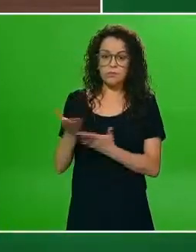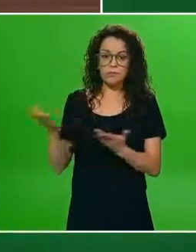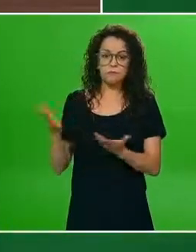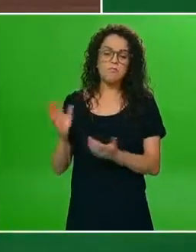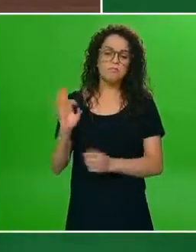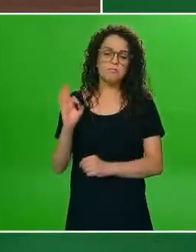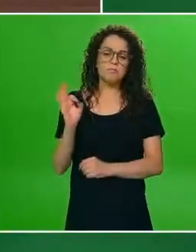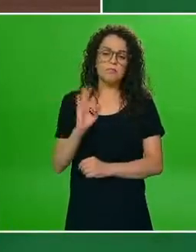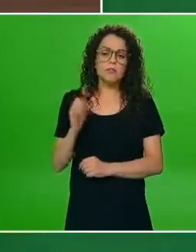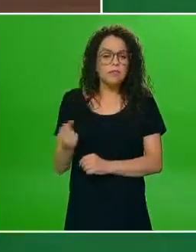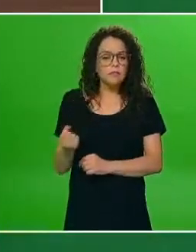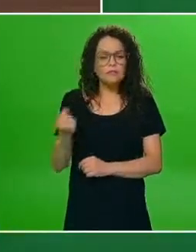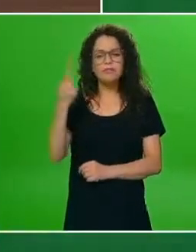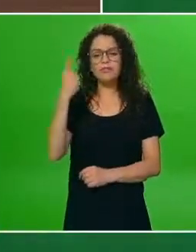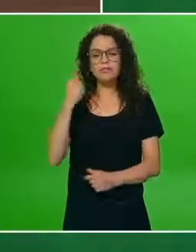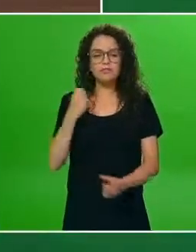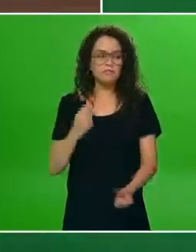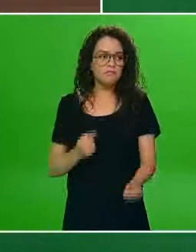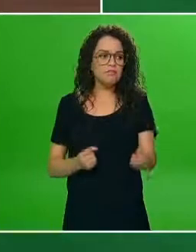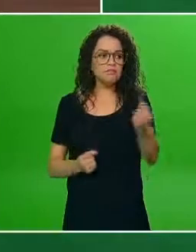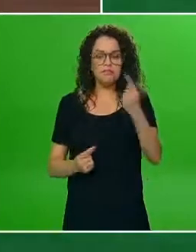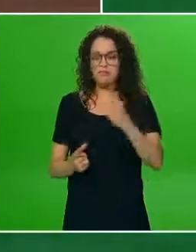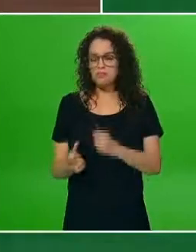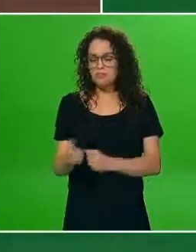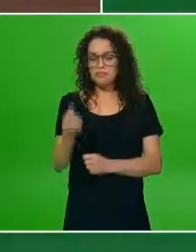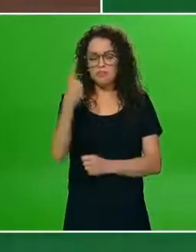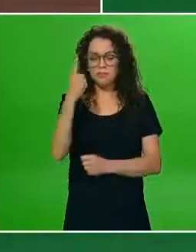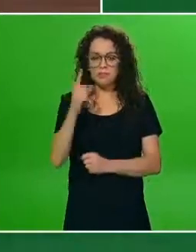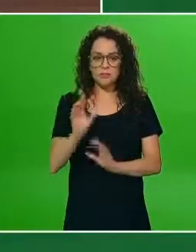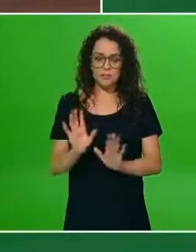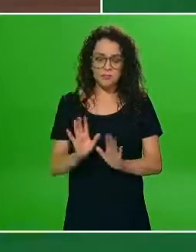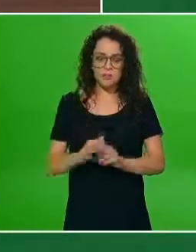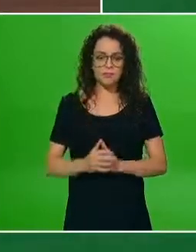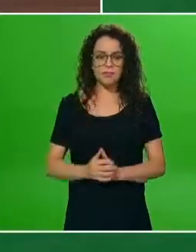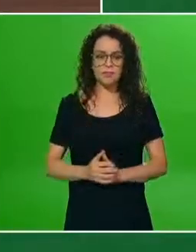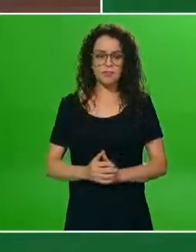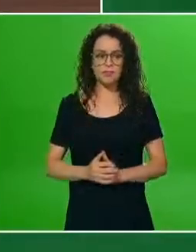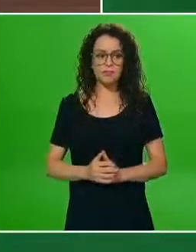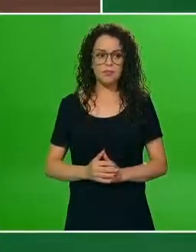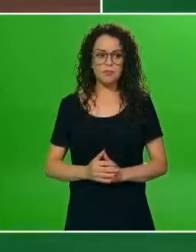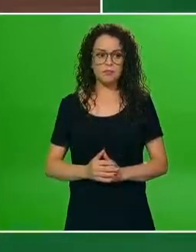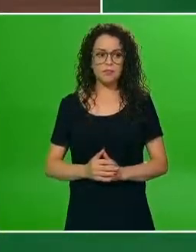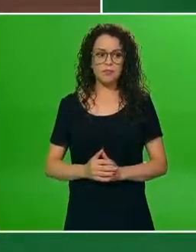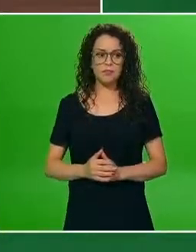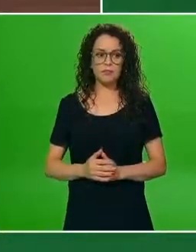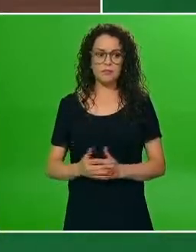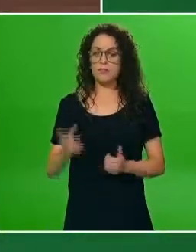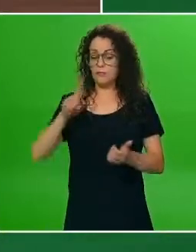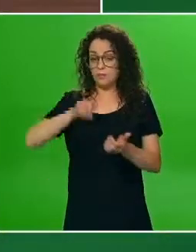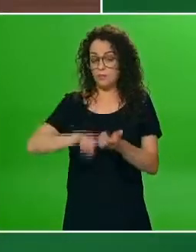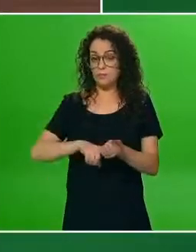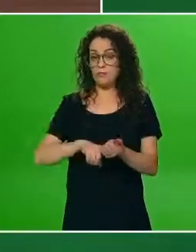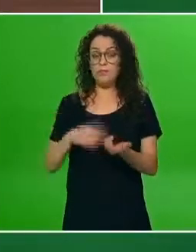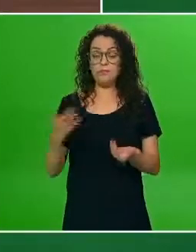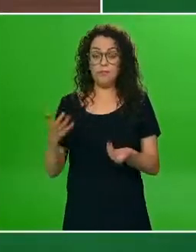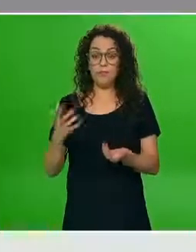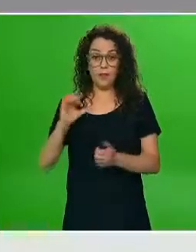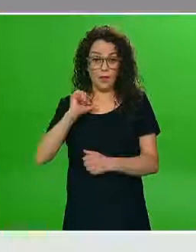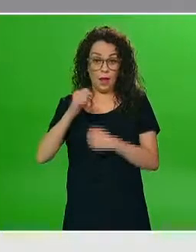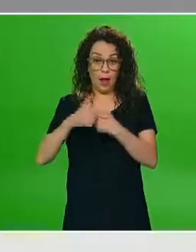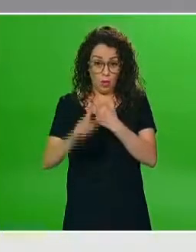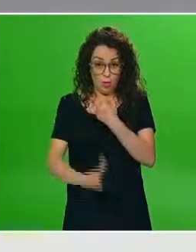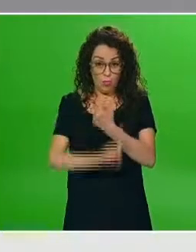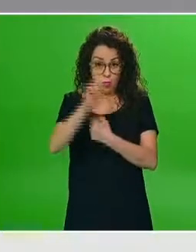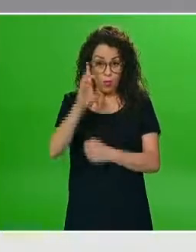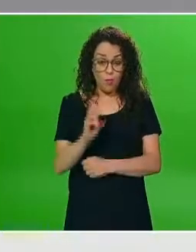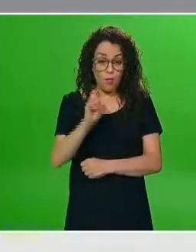situaciones extraordinarias, puntuales, que tampoco impactan en la estrategia